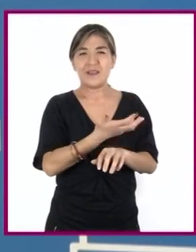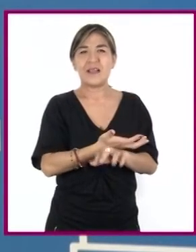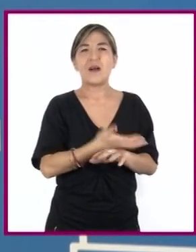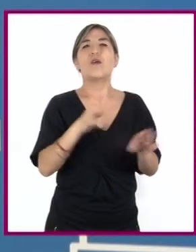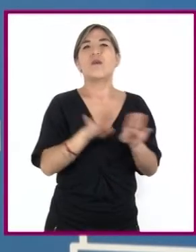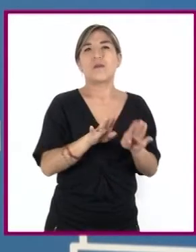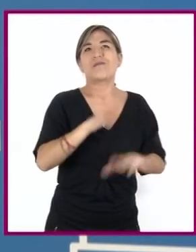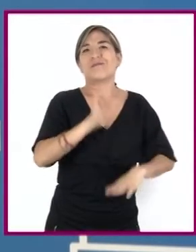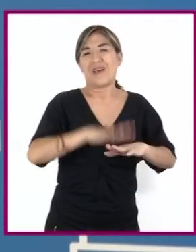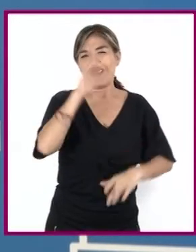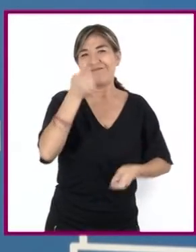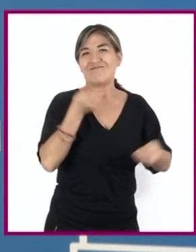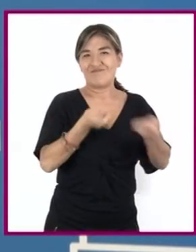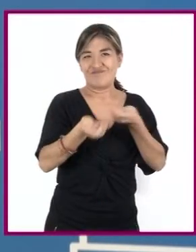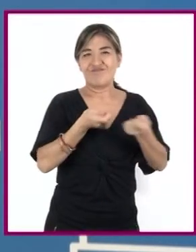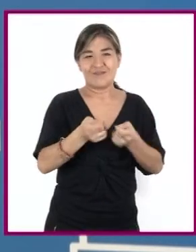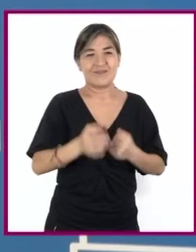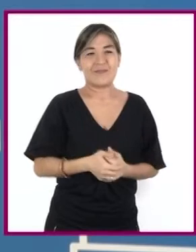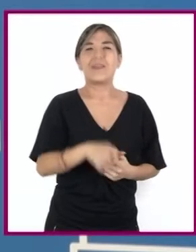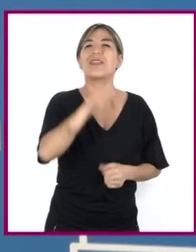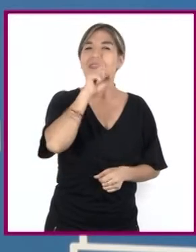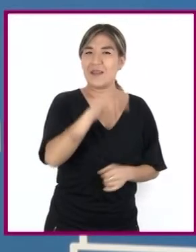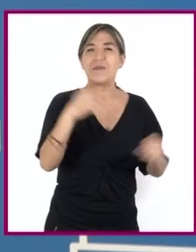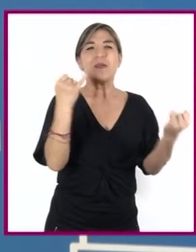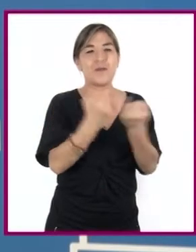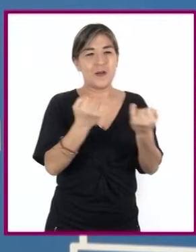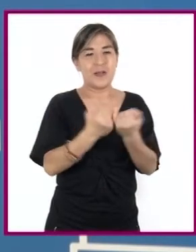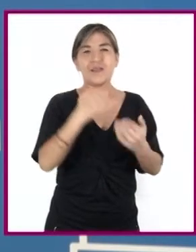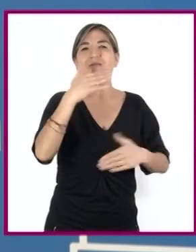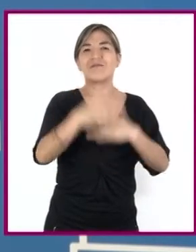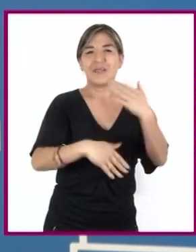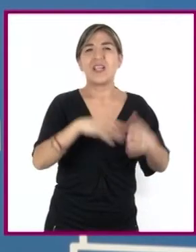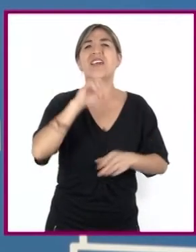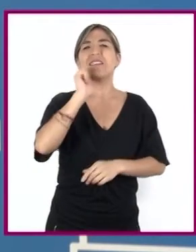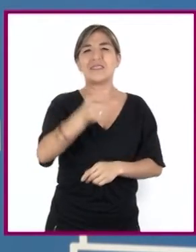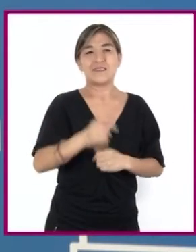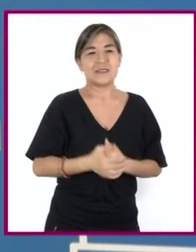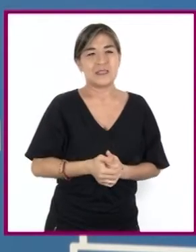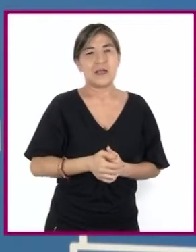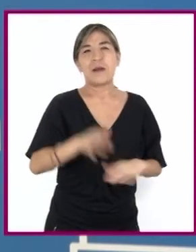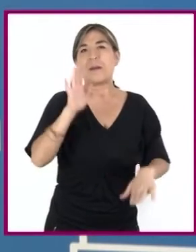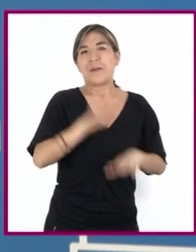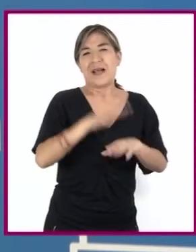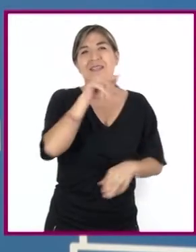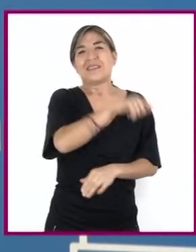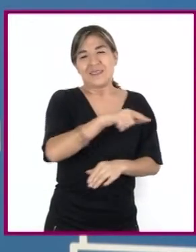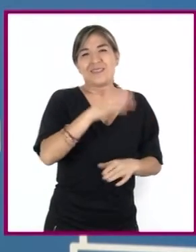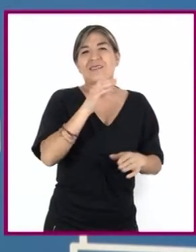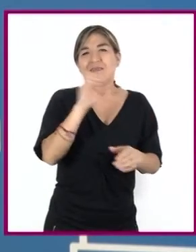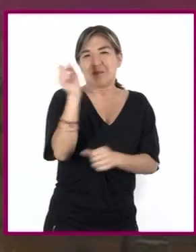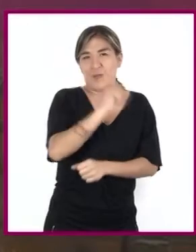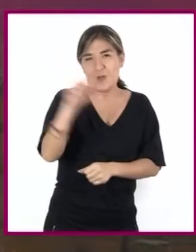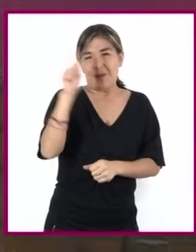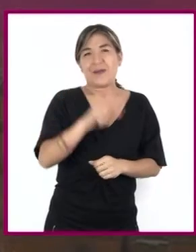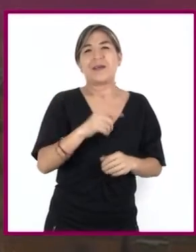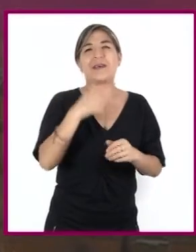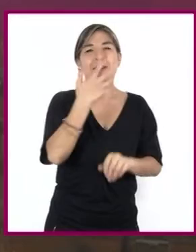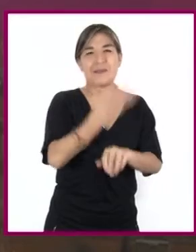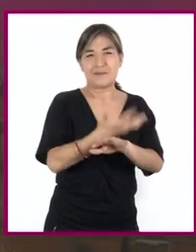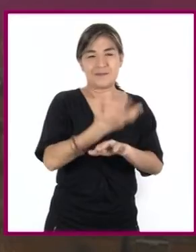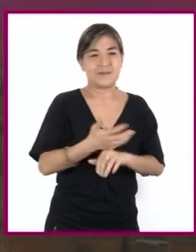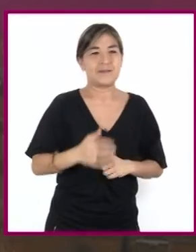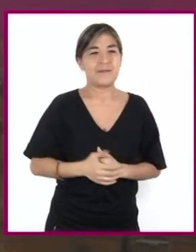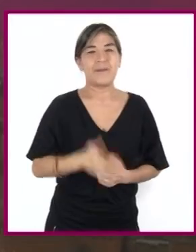control sobre ellas, lo que también propició que comenzara a convertirse en una potencia marítima.